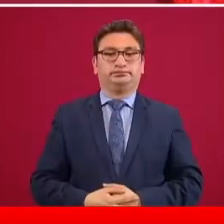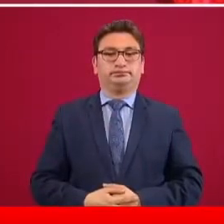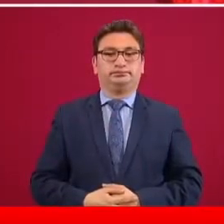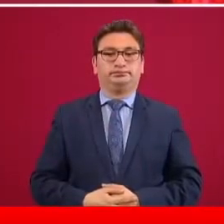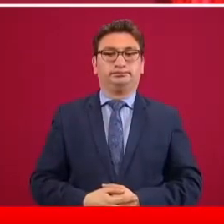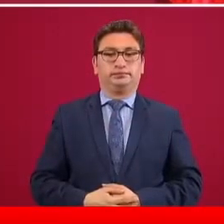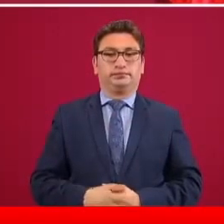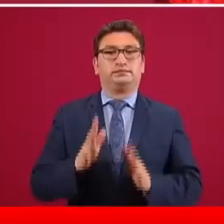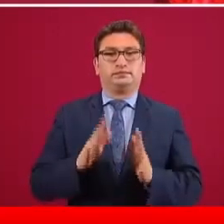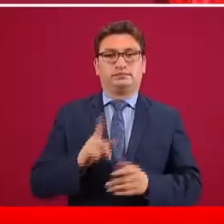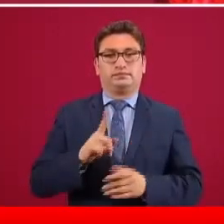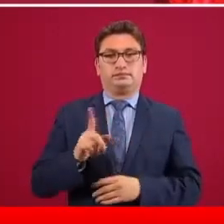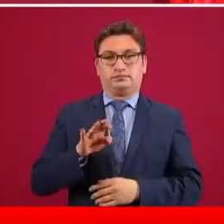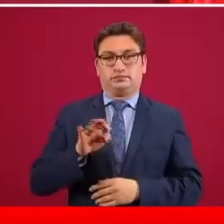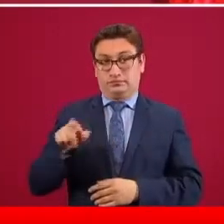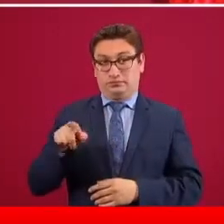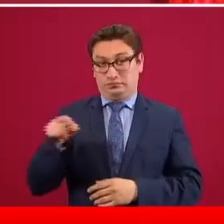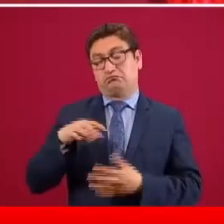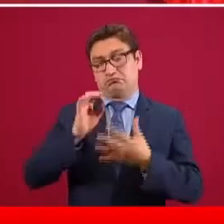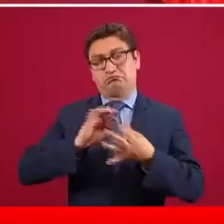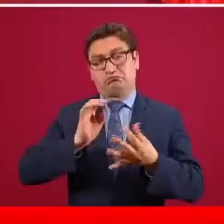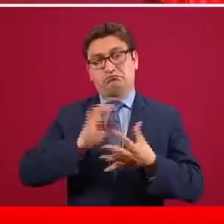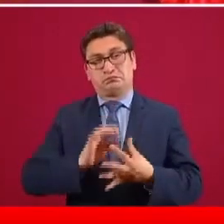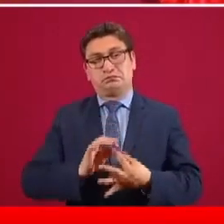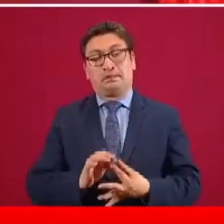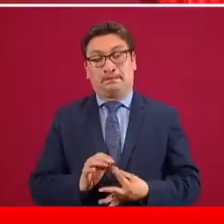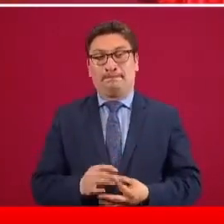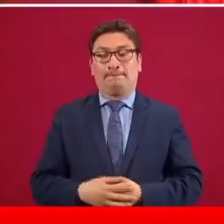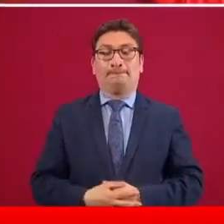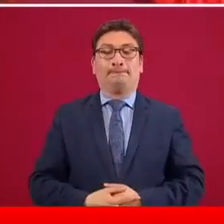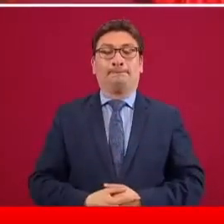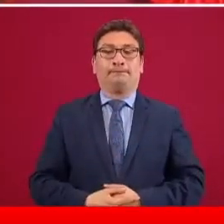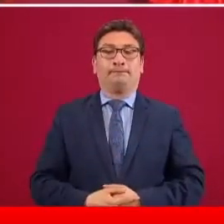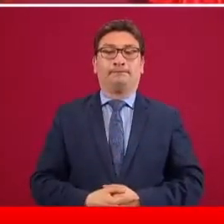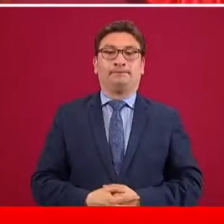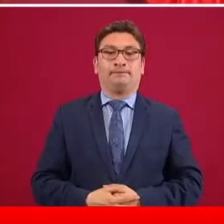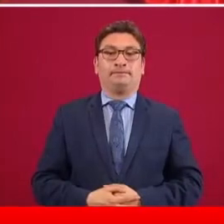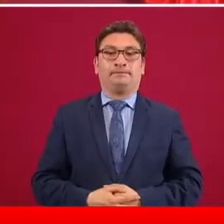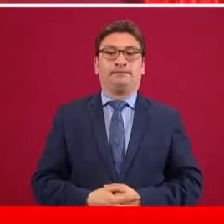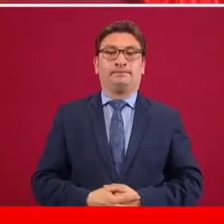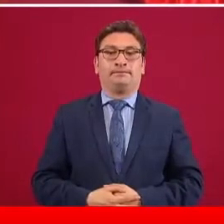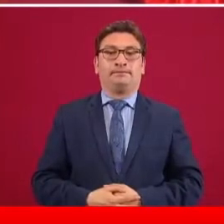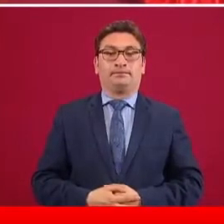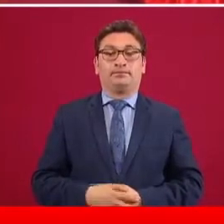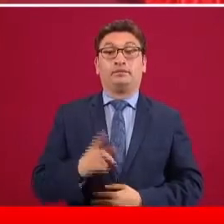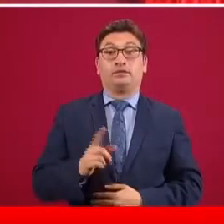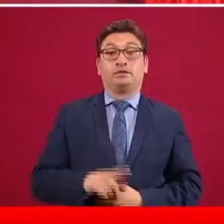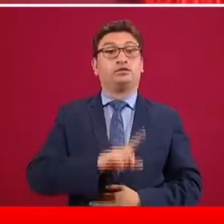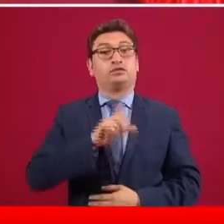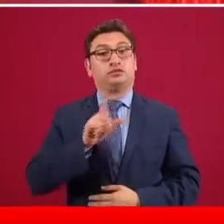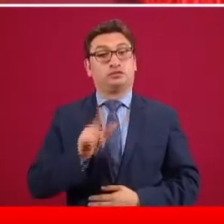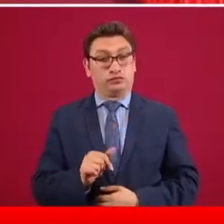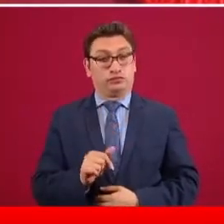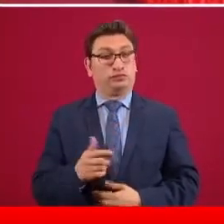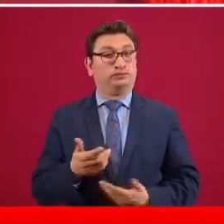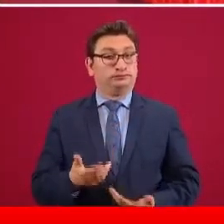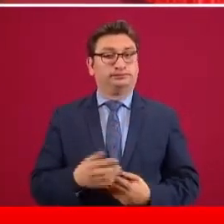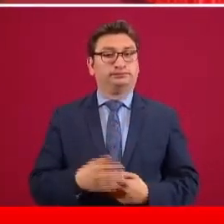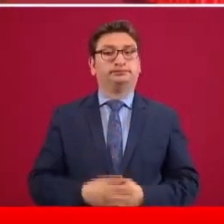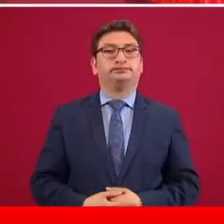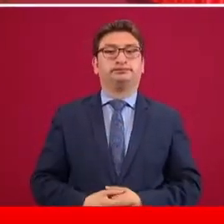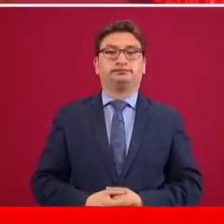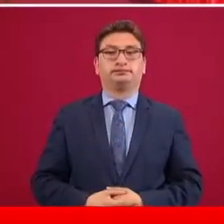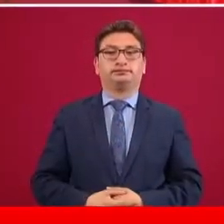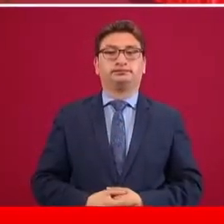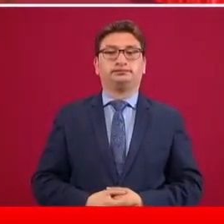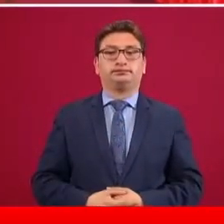se explicará sobre este tema después de eso vamos a